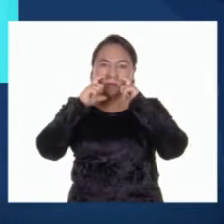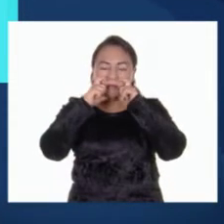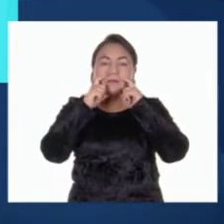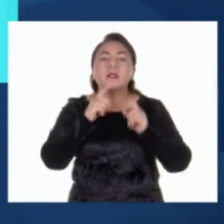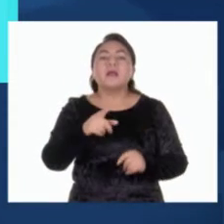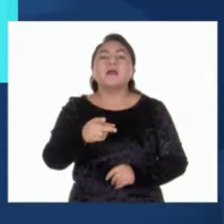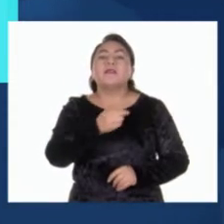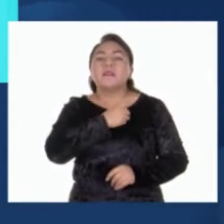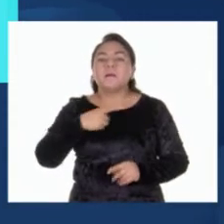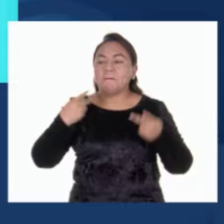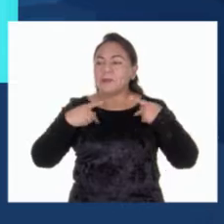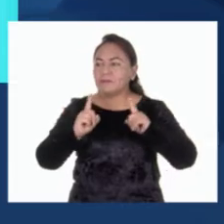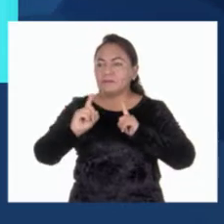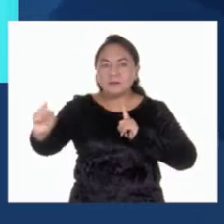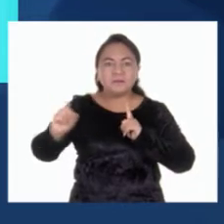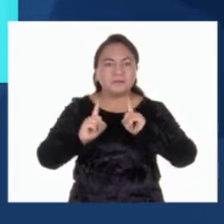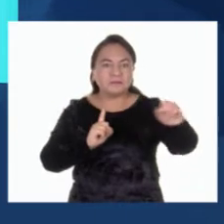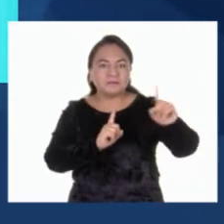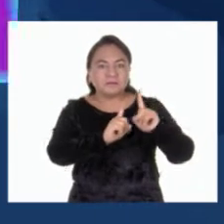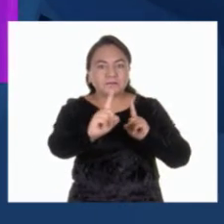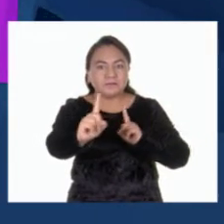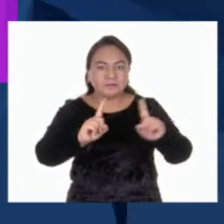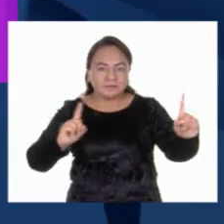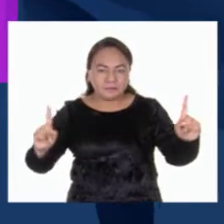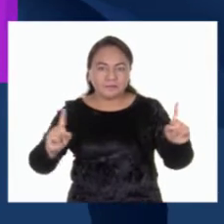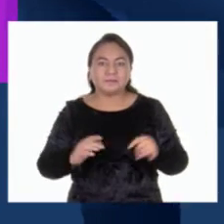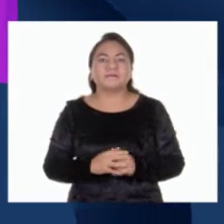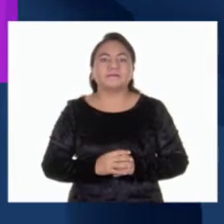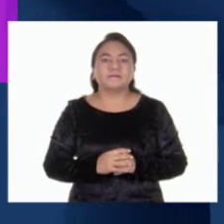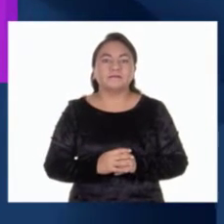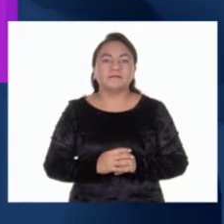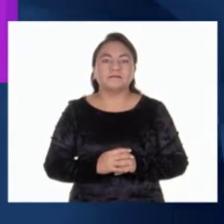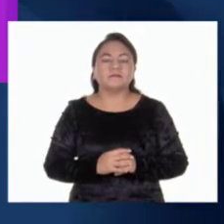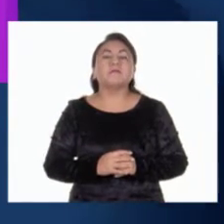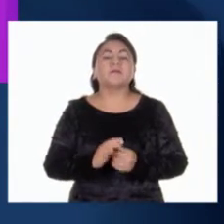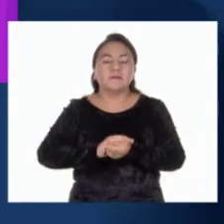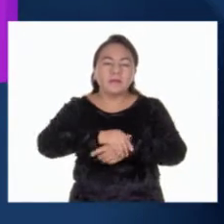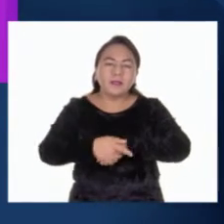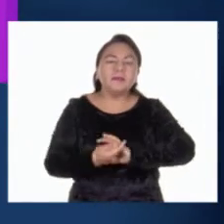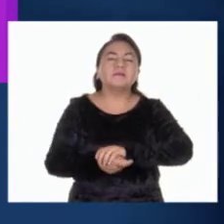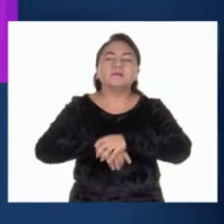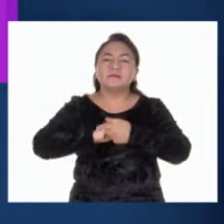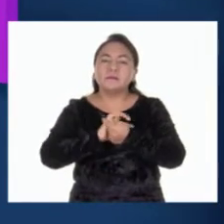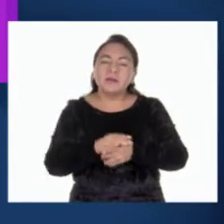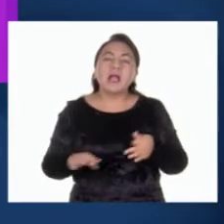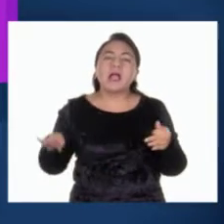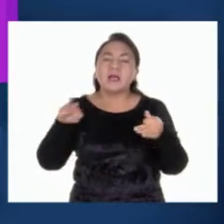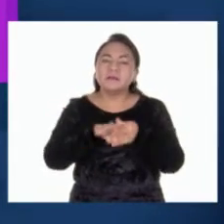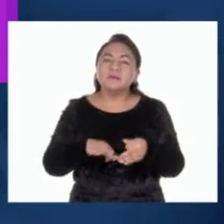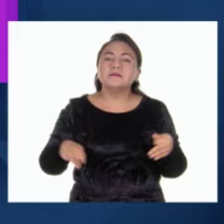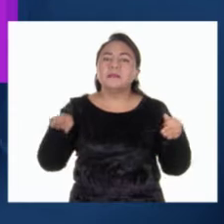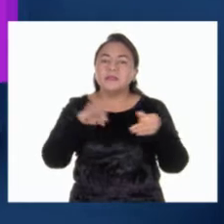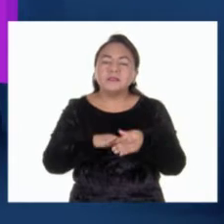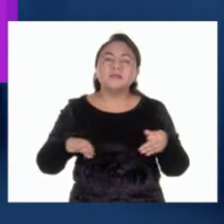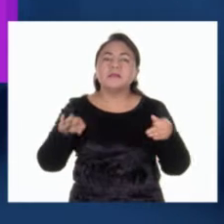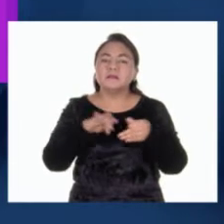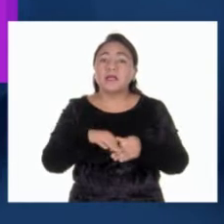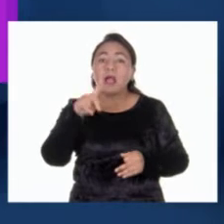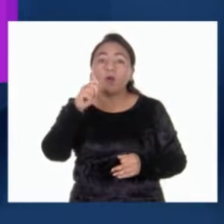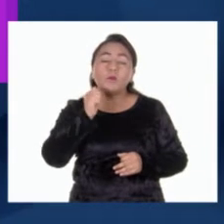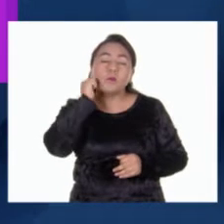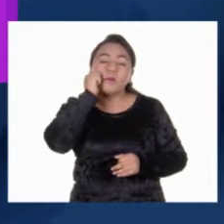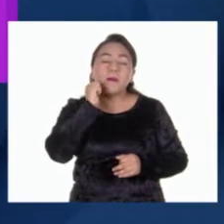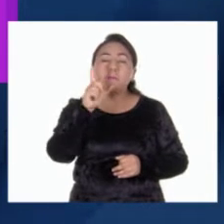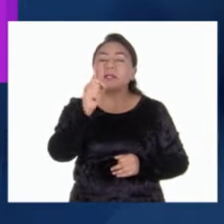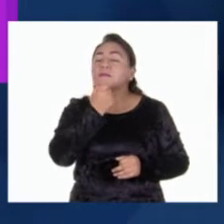una distancia mínima de 1.5 metros entre tú y los demás. Lávate las manos muy seguido con agua y jabón por lo menos